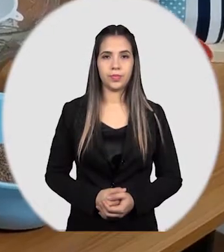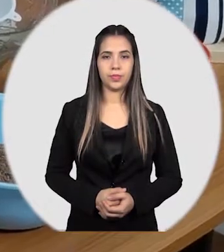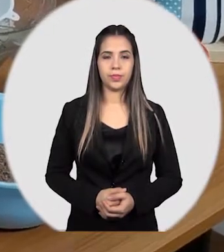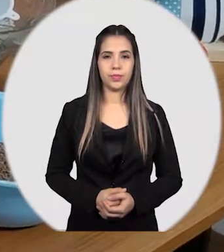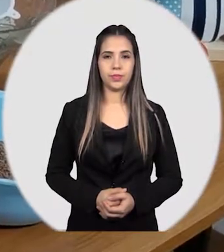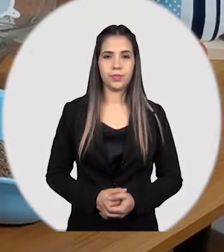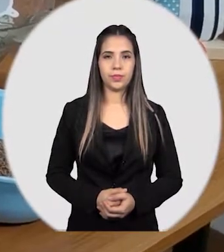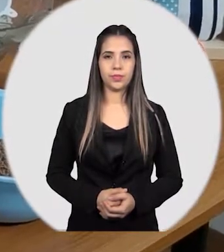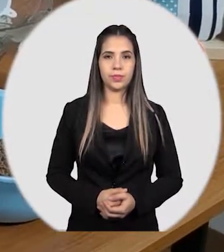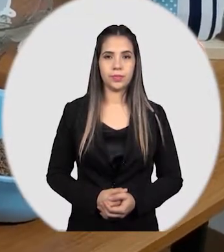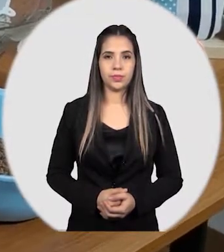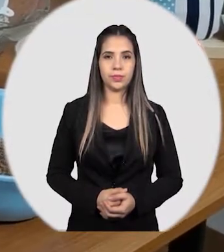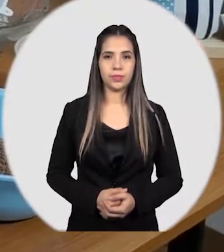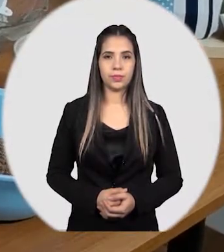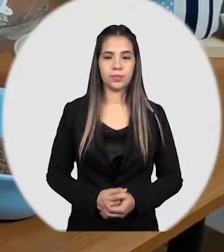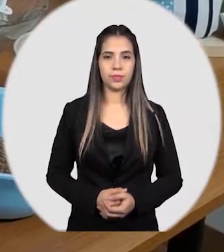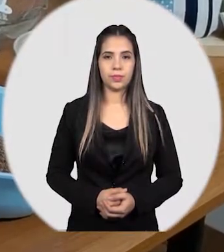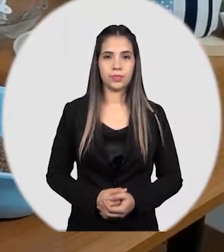Cerramos todo.